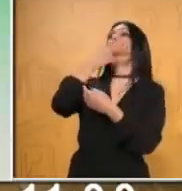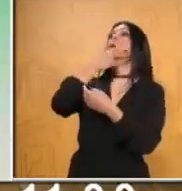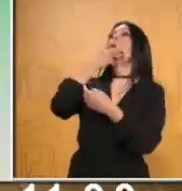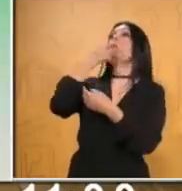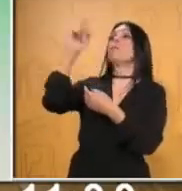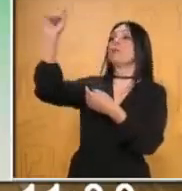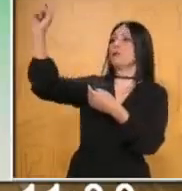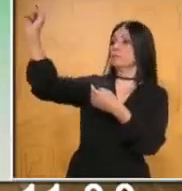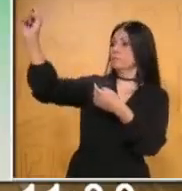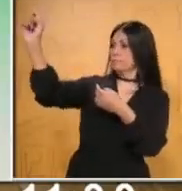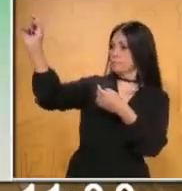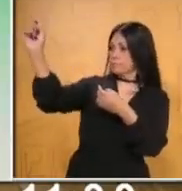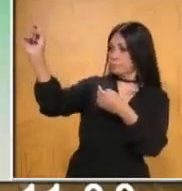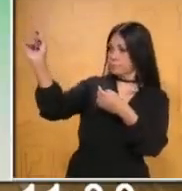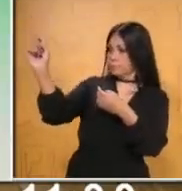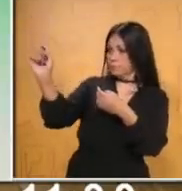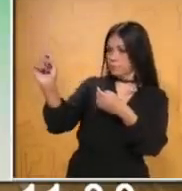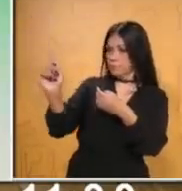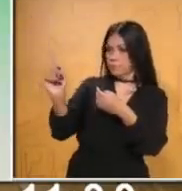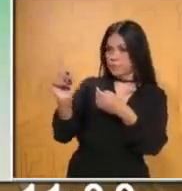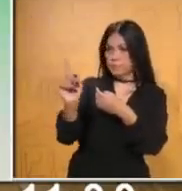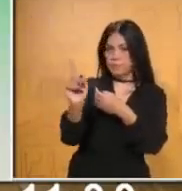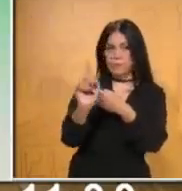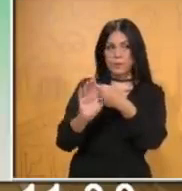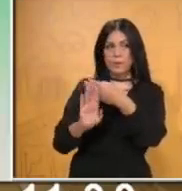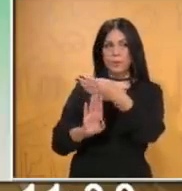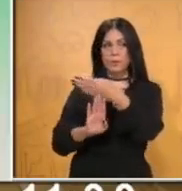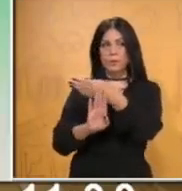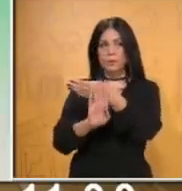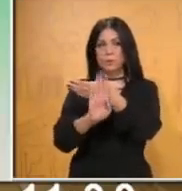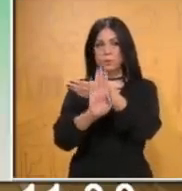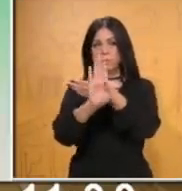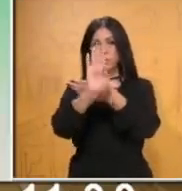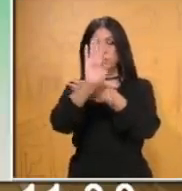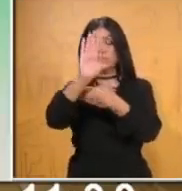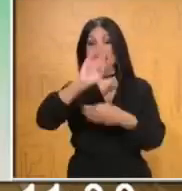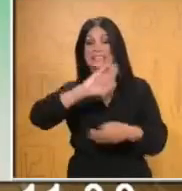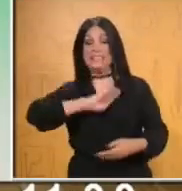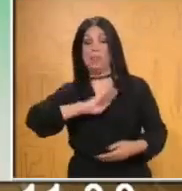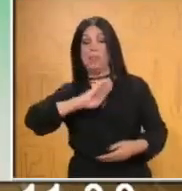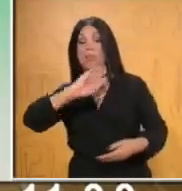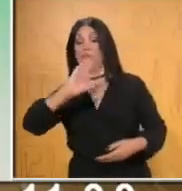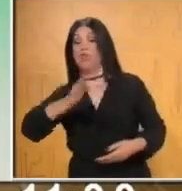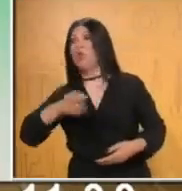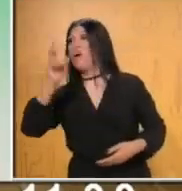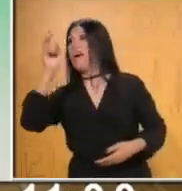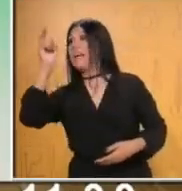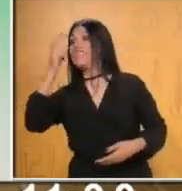atrás, precisamente un día antes de Navidad. Y como también era